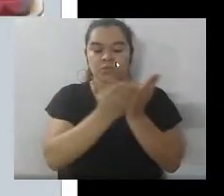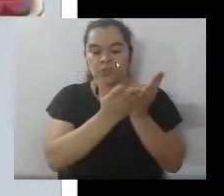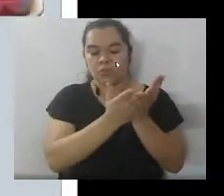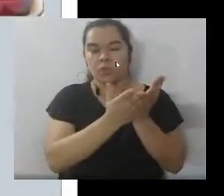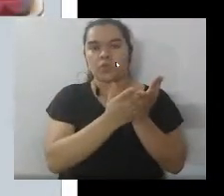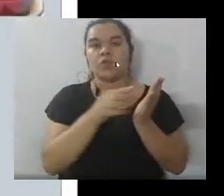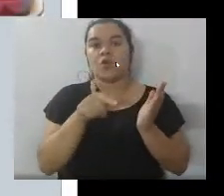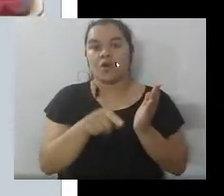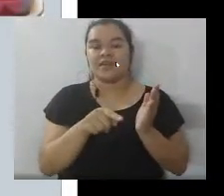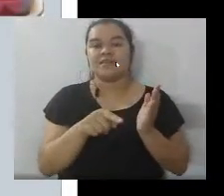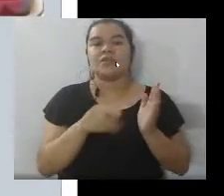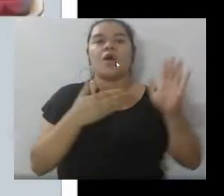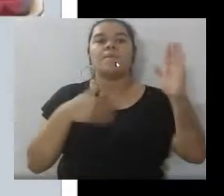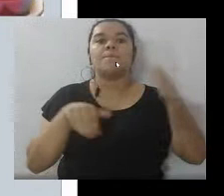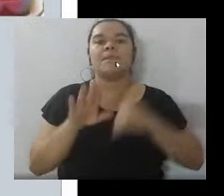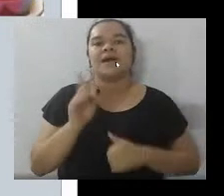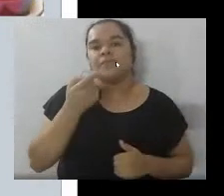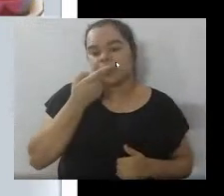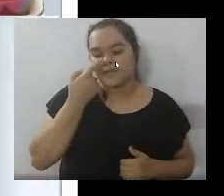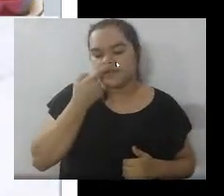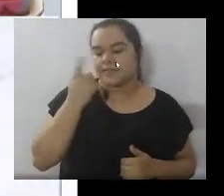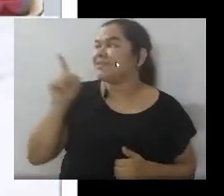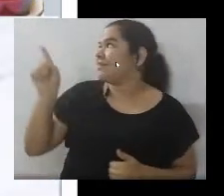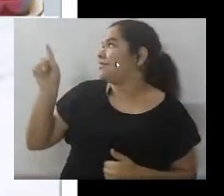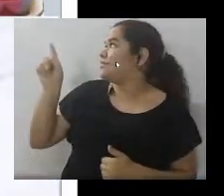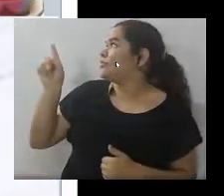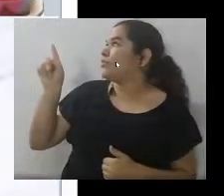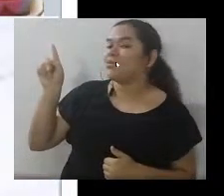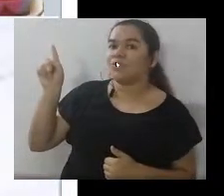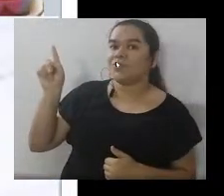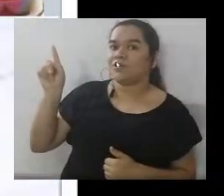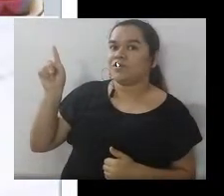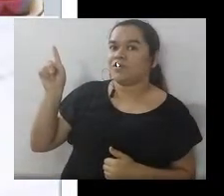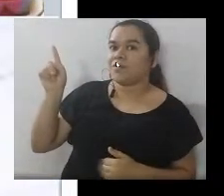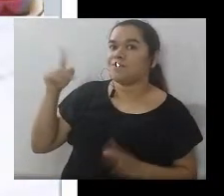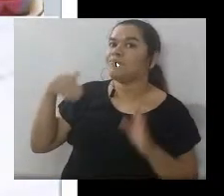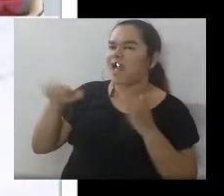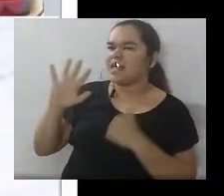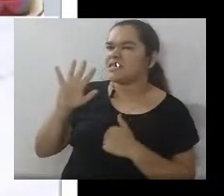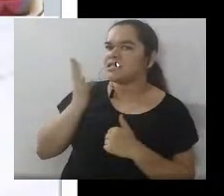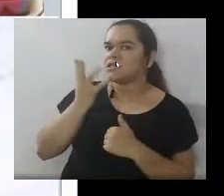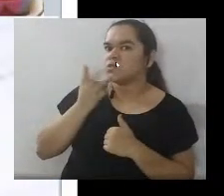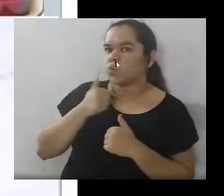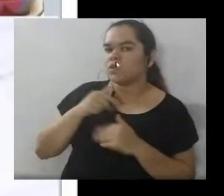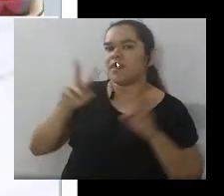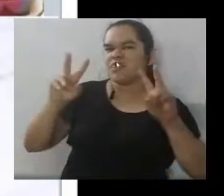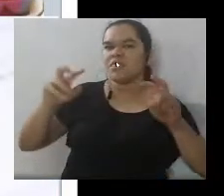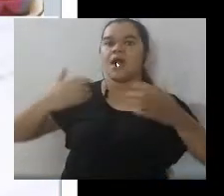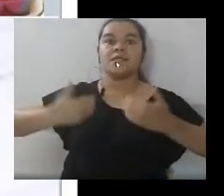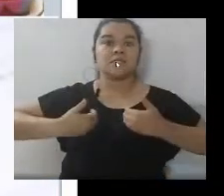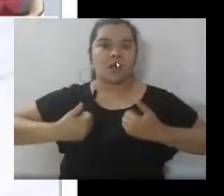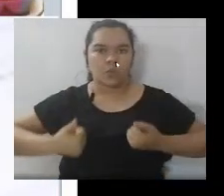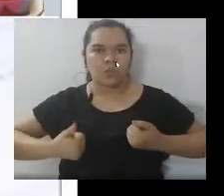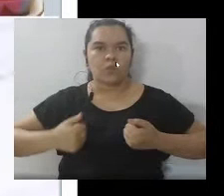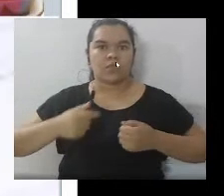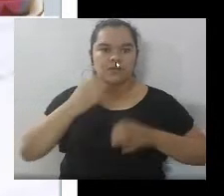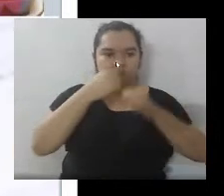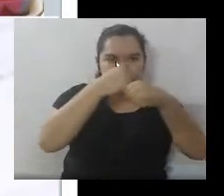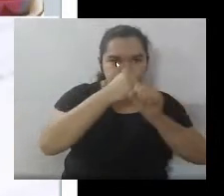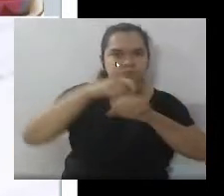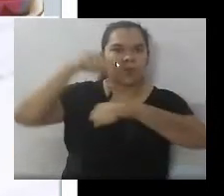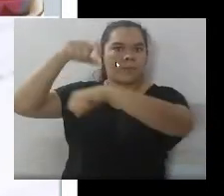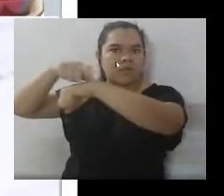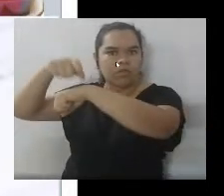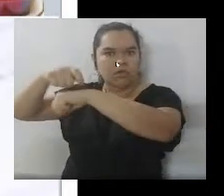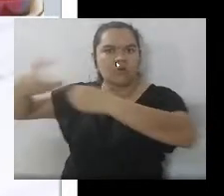se dedica porque le interesa esta parte, la parte de salud, la parte de la interacción en salud con médicos y todo el equipo